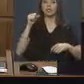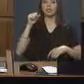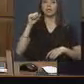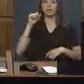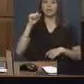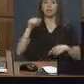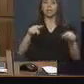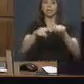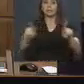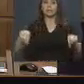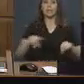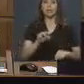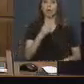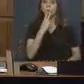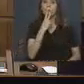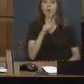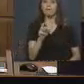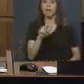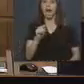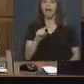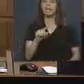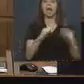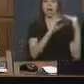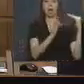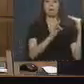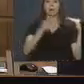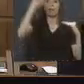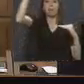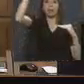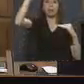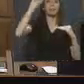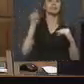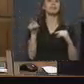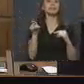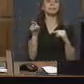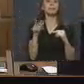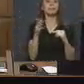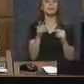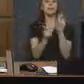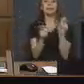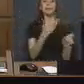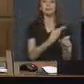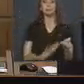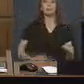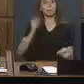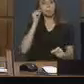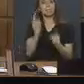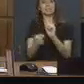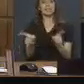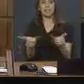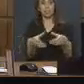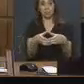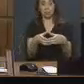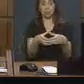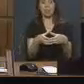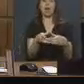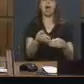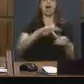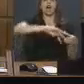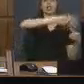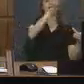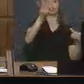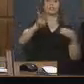el Salón Monbaras de la Moneda, con la derecha y la Concertación guiados por la presidenta entonces, aprobando un proyecto de espaldas a